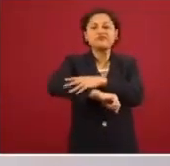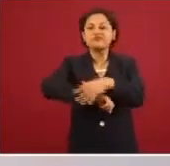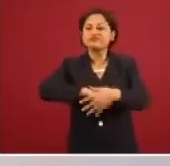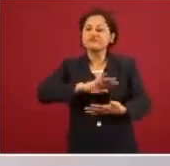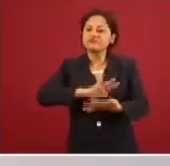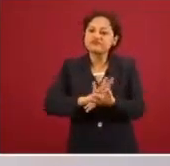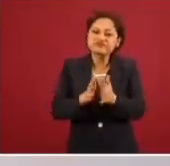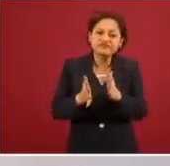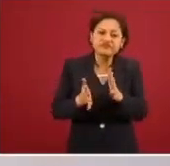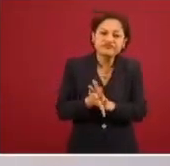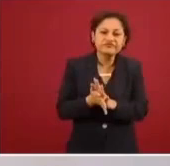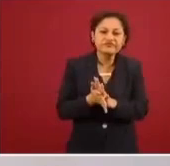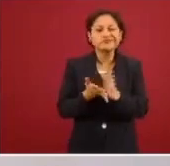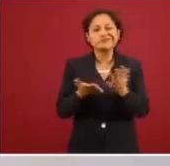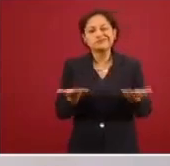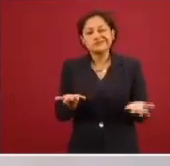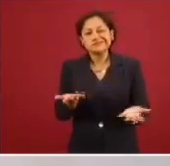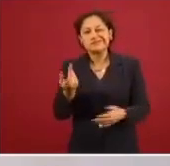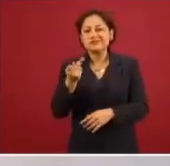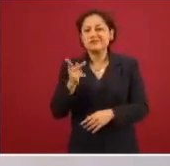ya